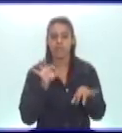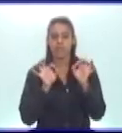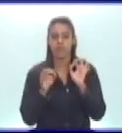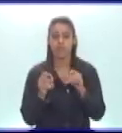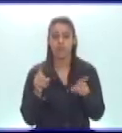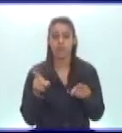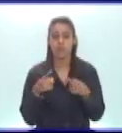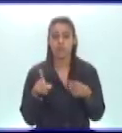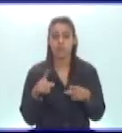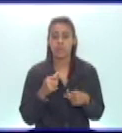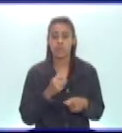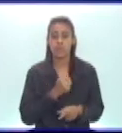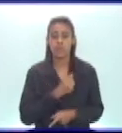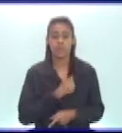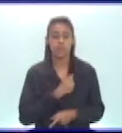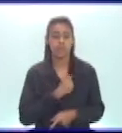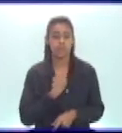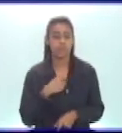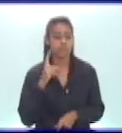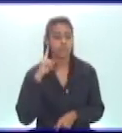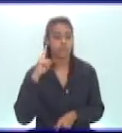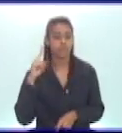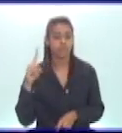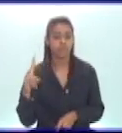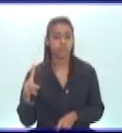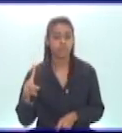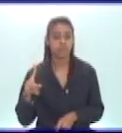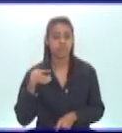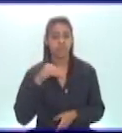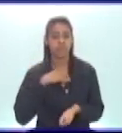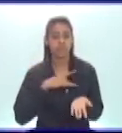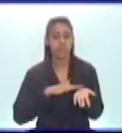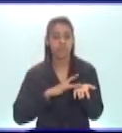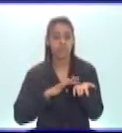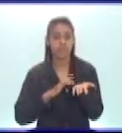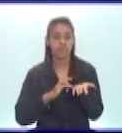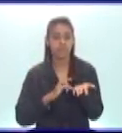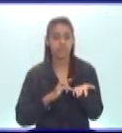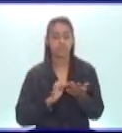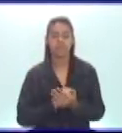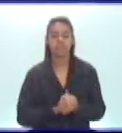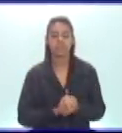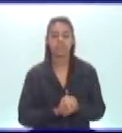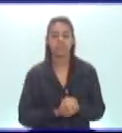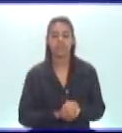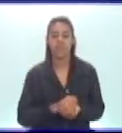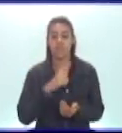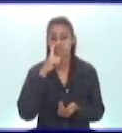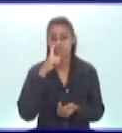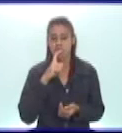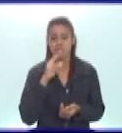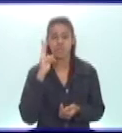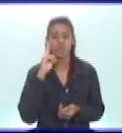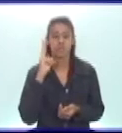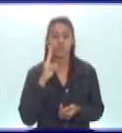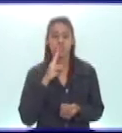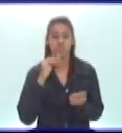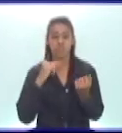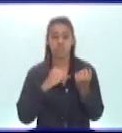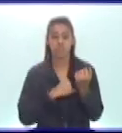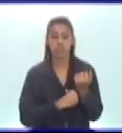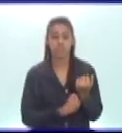música que va a escuchar, que va a sentir. Quizás haya quien piense que el niño, por ser un sordo